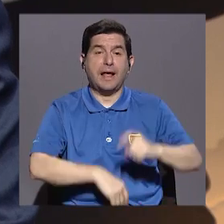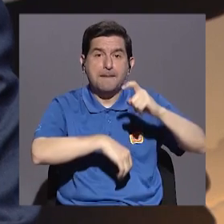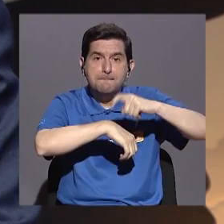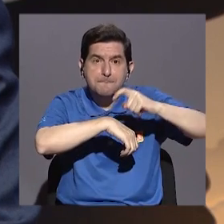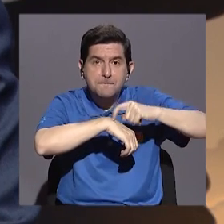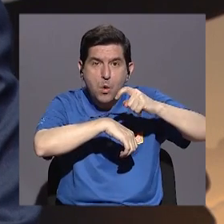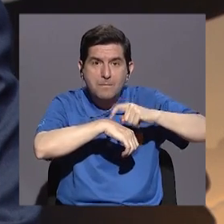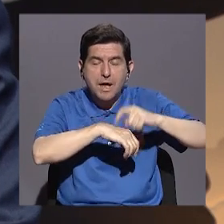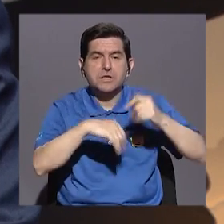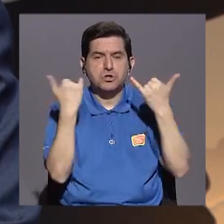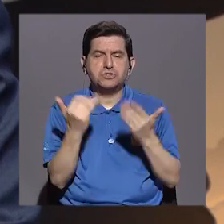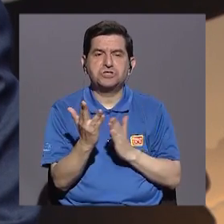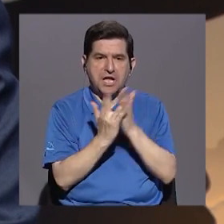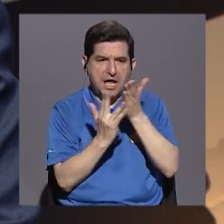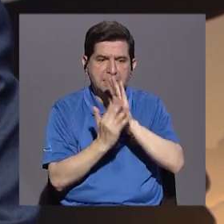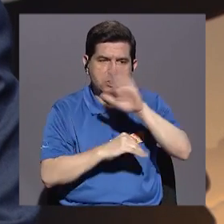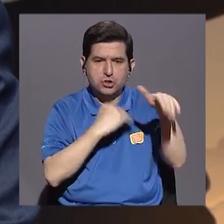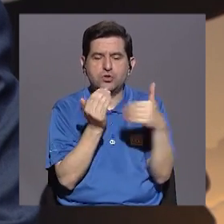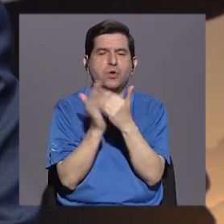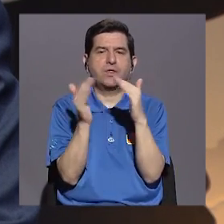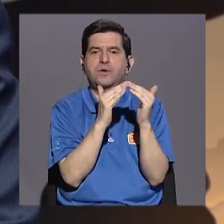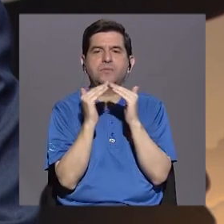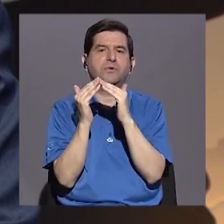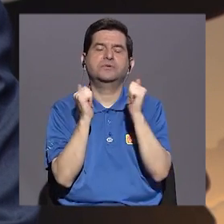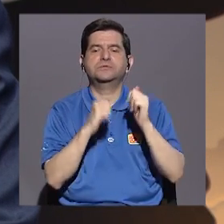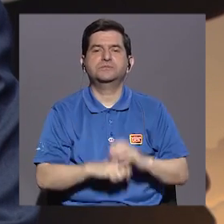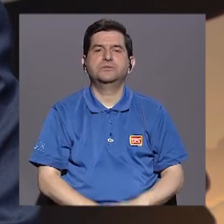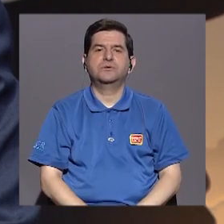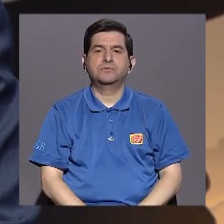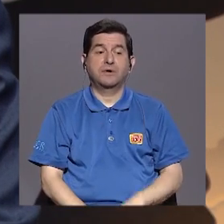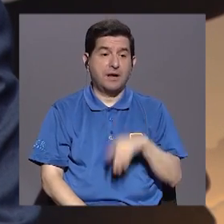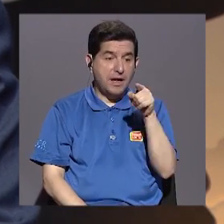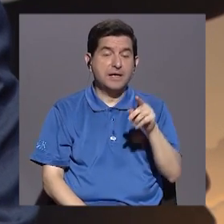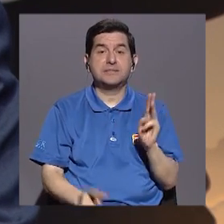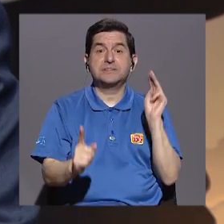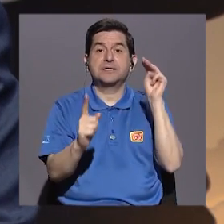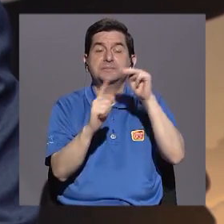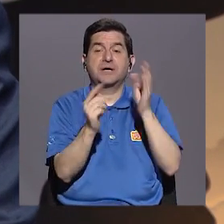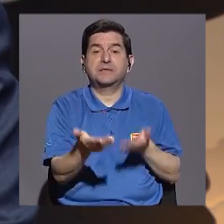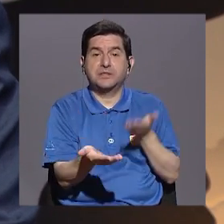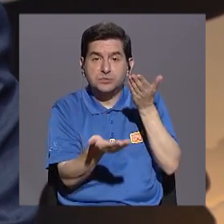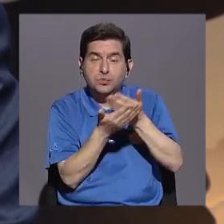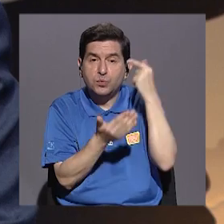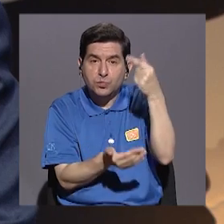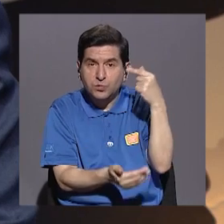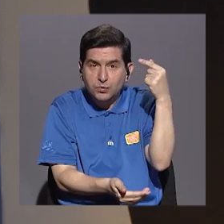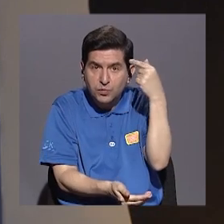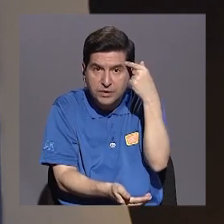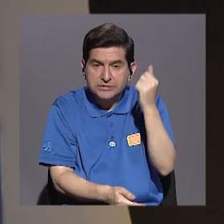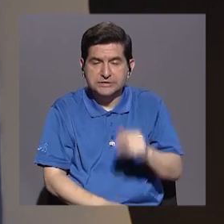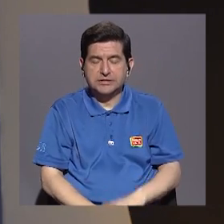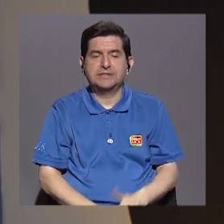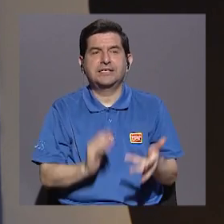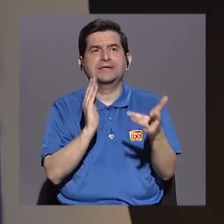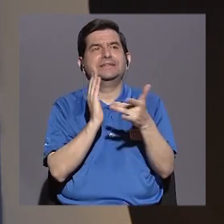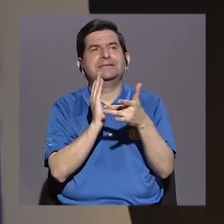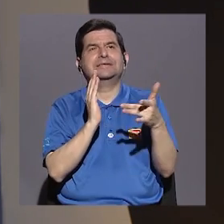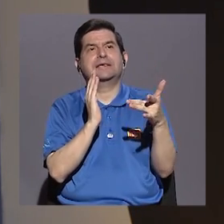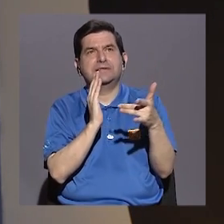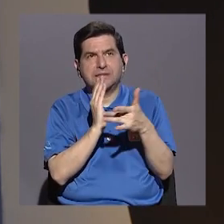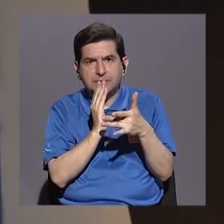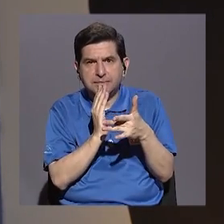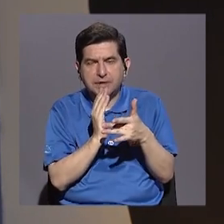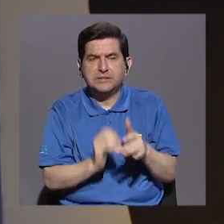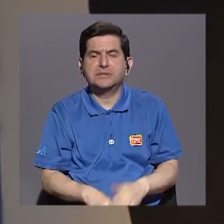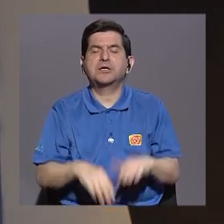momento que van a ser accesibles para toda la población entonces eso esas metas propuestas por los gobiernos tecnológicamente son